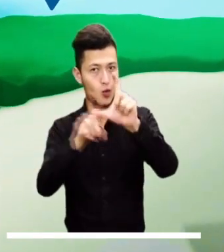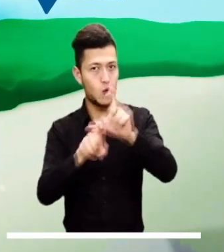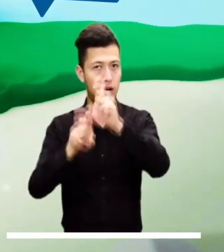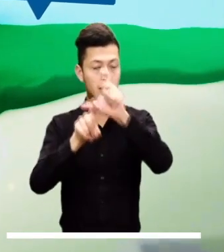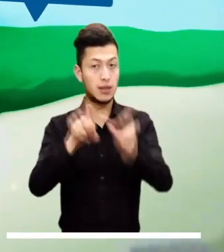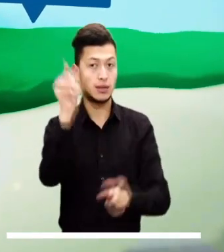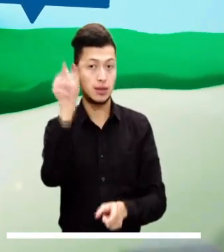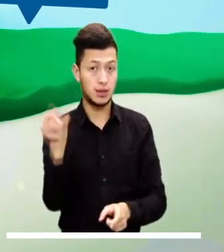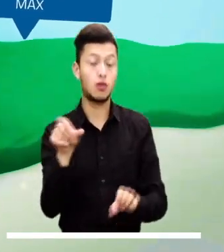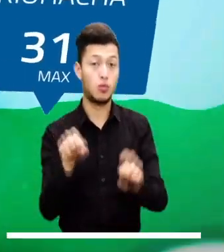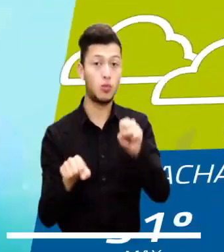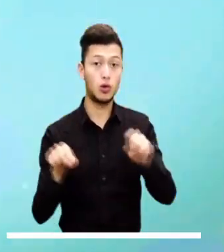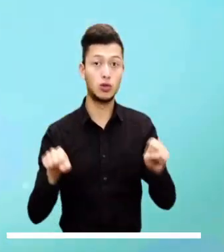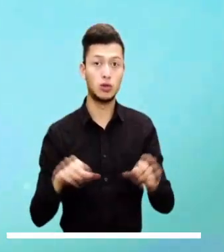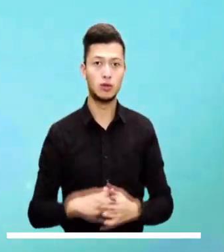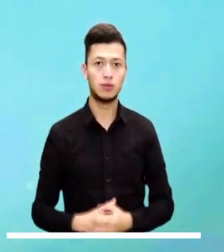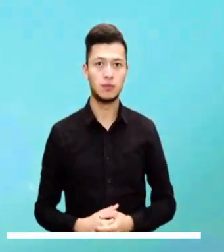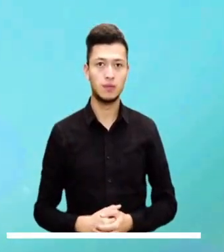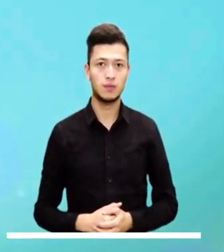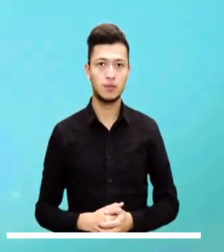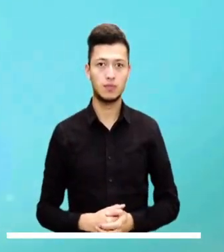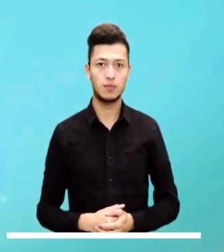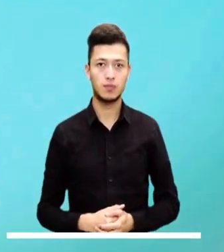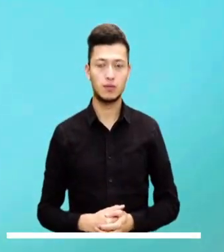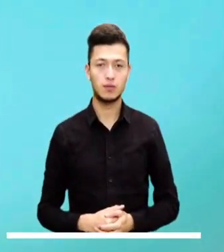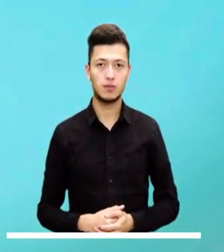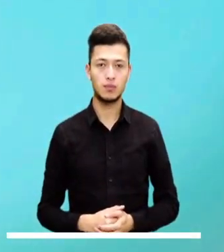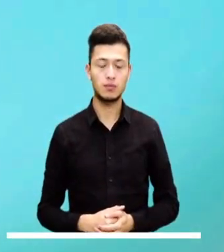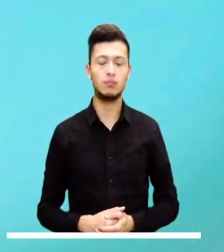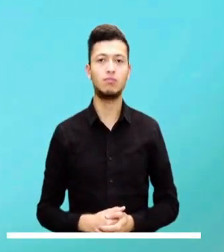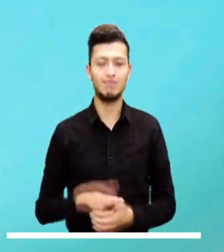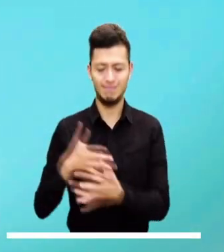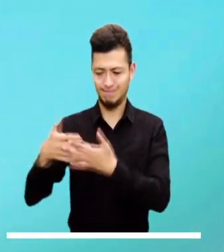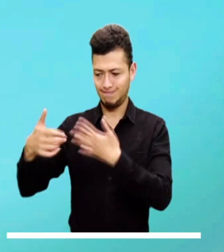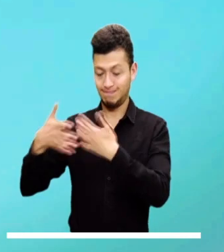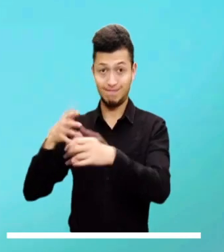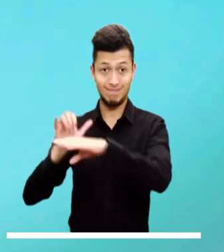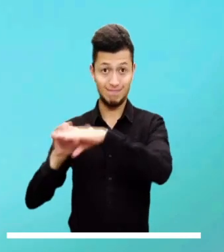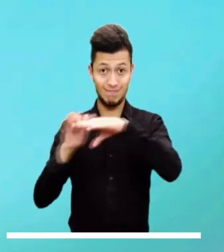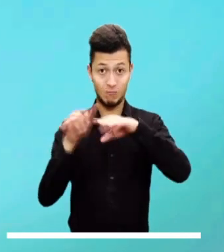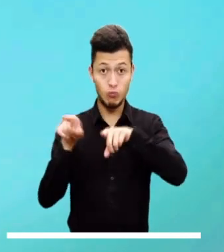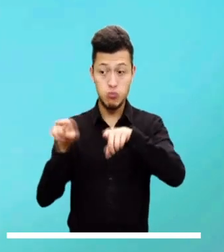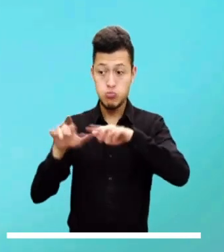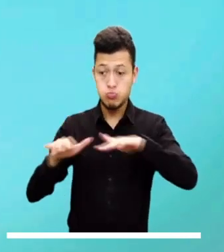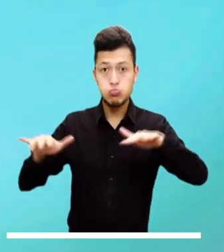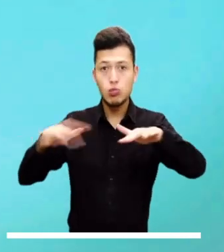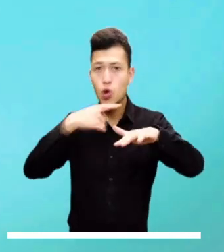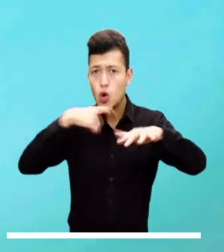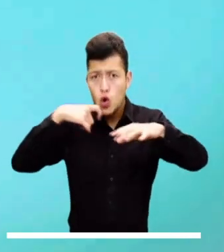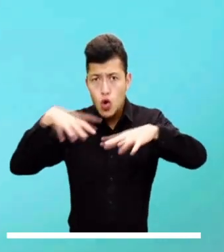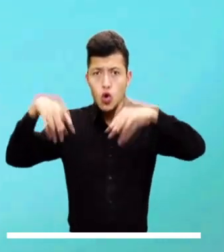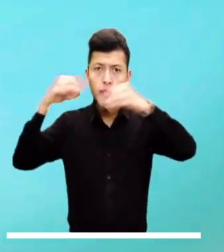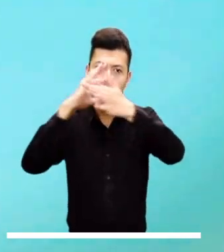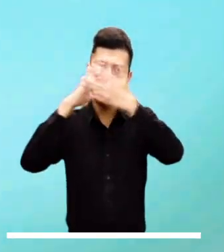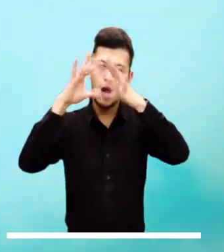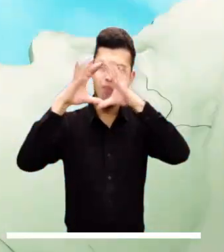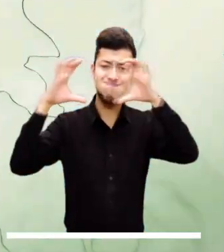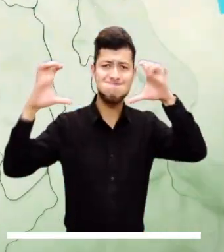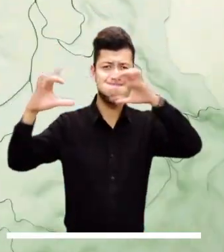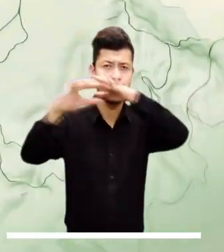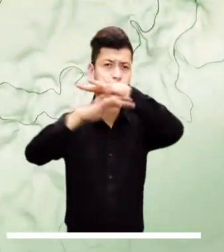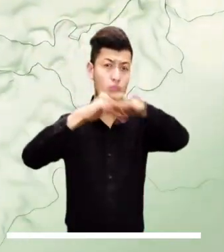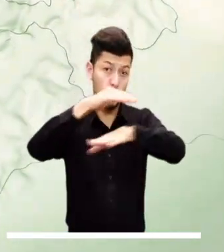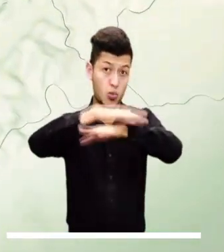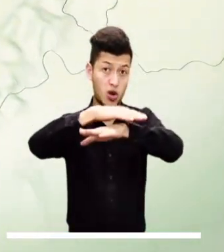Cesar. En el archipiélago de San Andrés y Providencia se continúa con tiempo seco y cielo parcialmente cubierto durante la